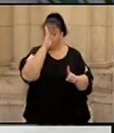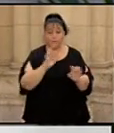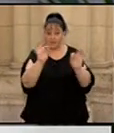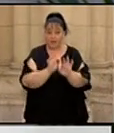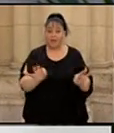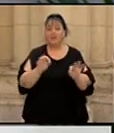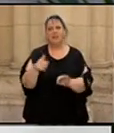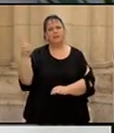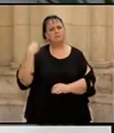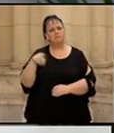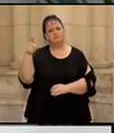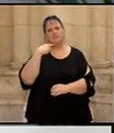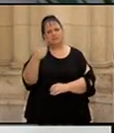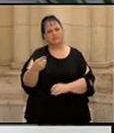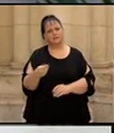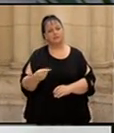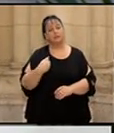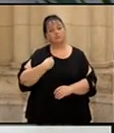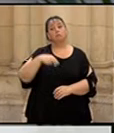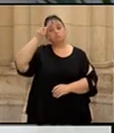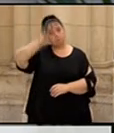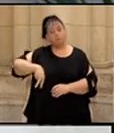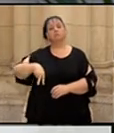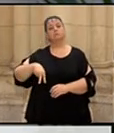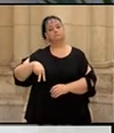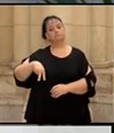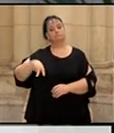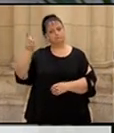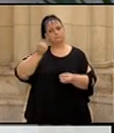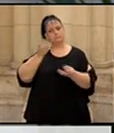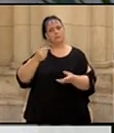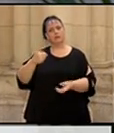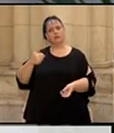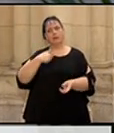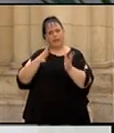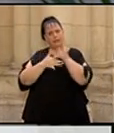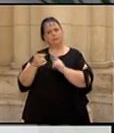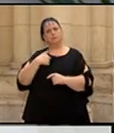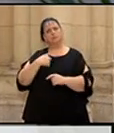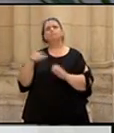Él mismo ha dicho, yo soy la verdad, yo me voy,